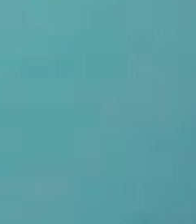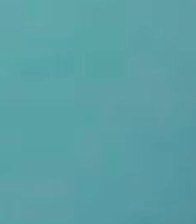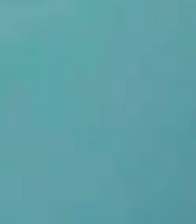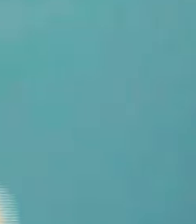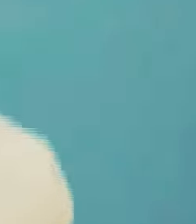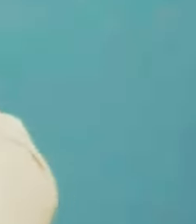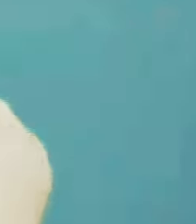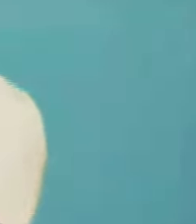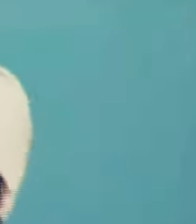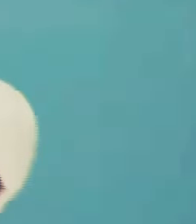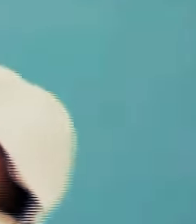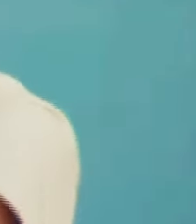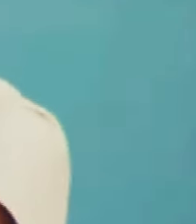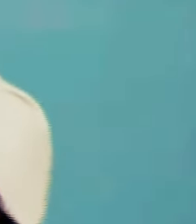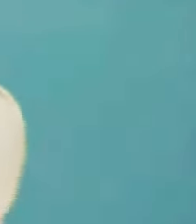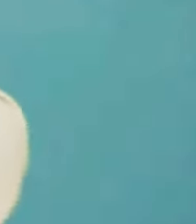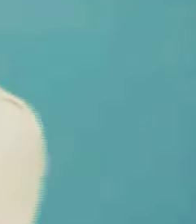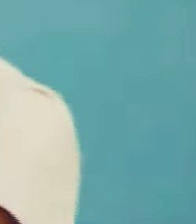durante nuestra gestión